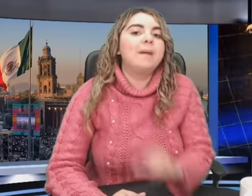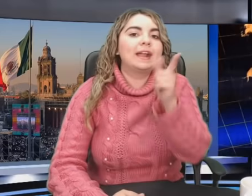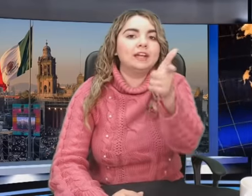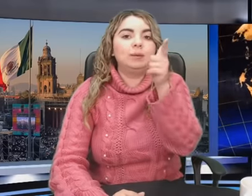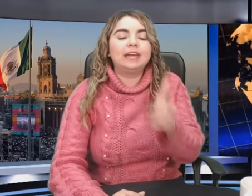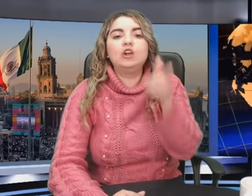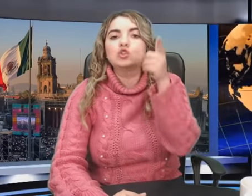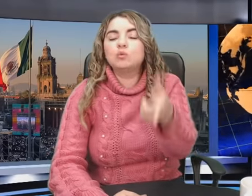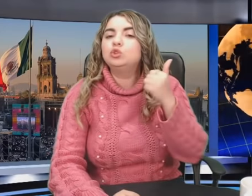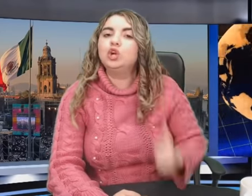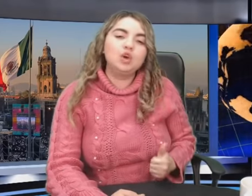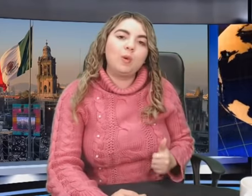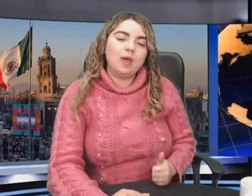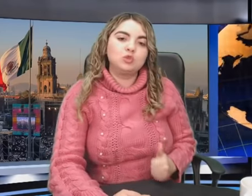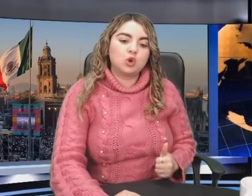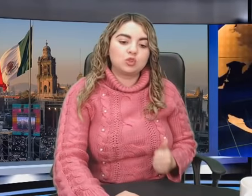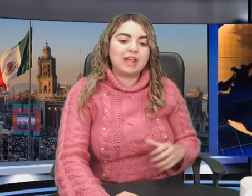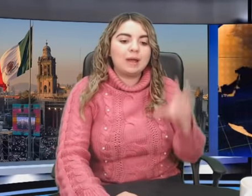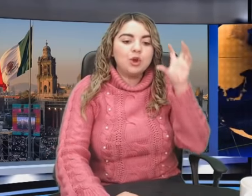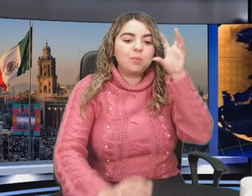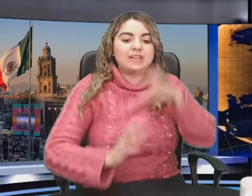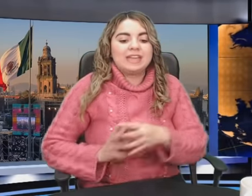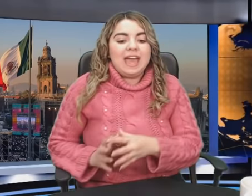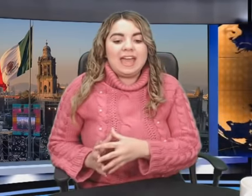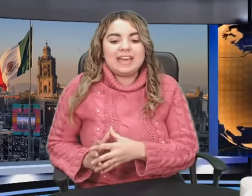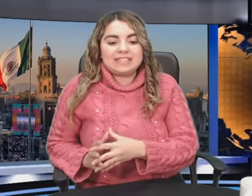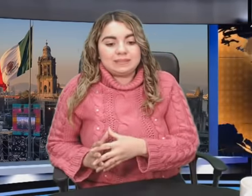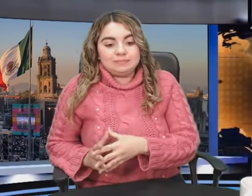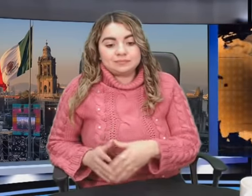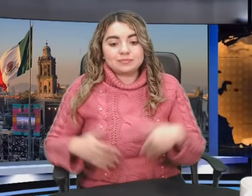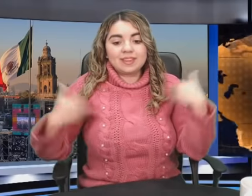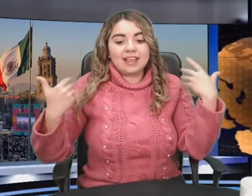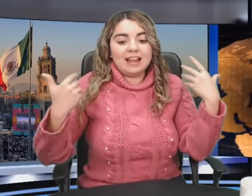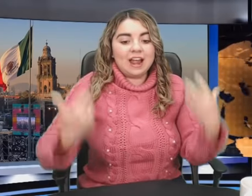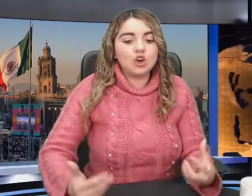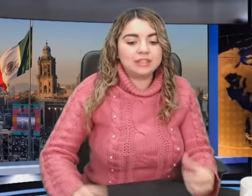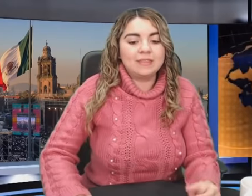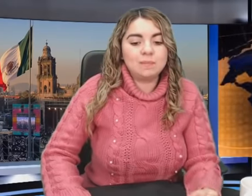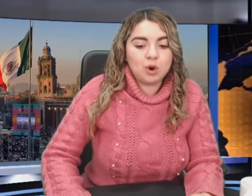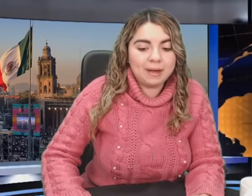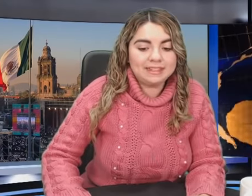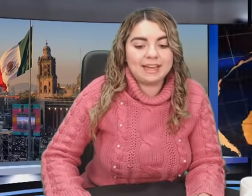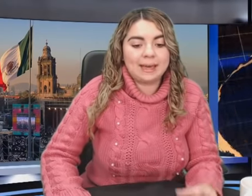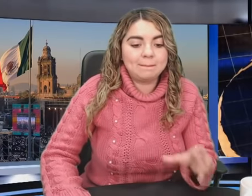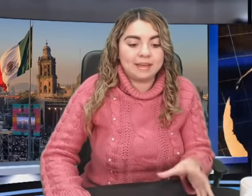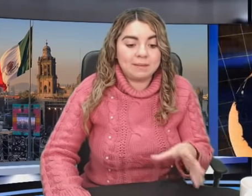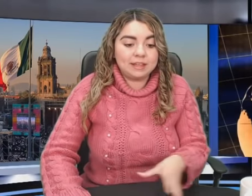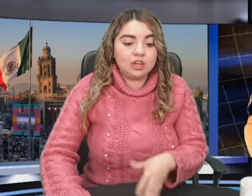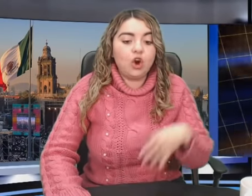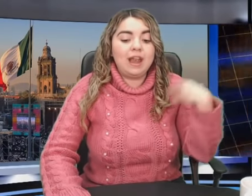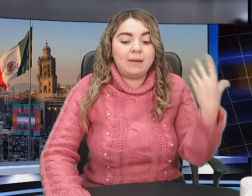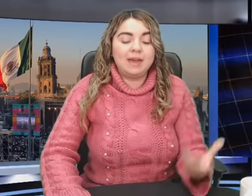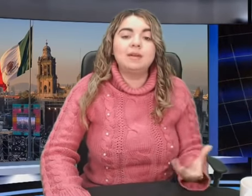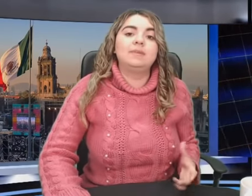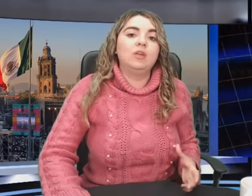luz para que mexicanos como tú y yo podamos conocerla? Bueno, pues es la nota diplomática que